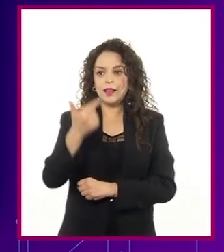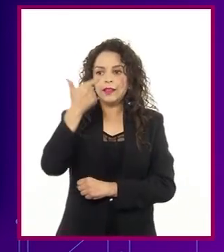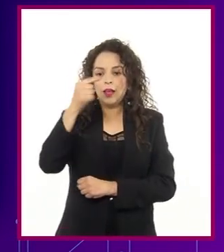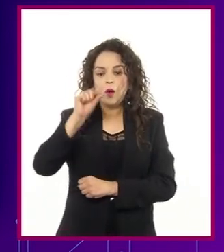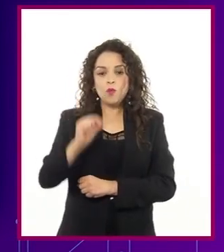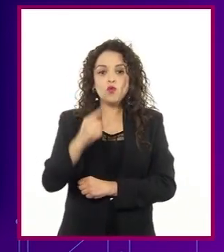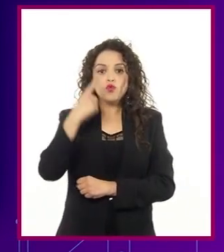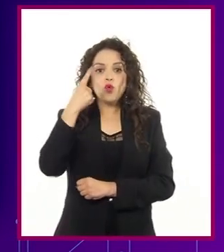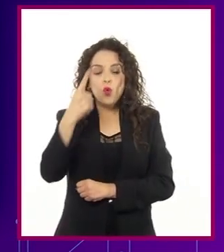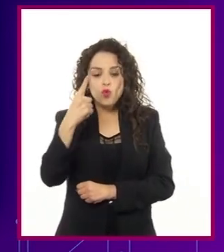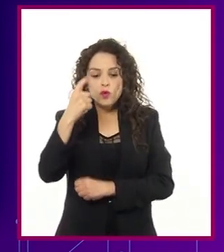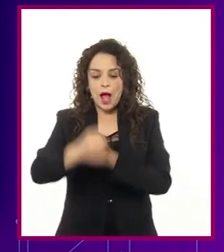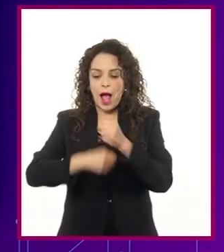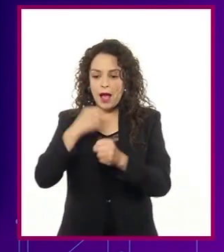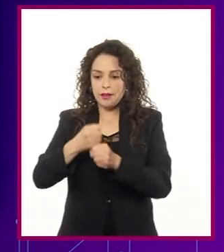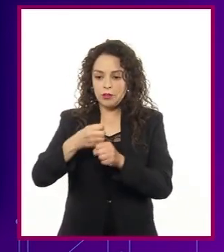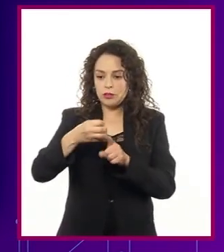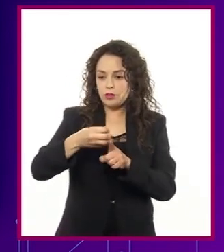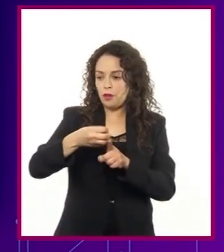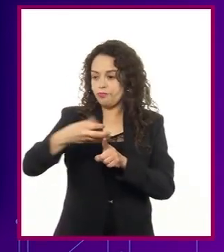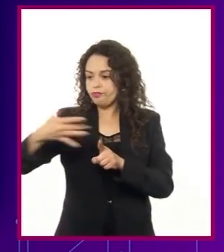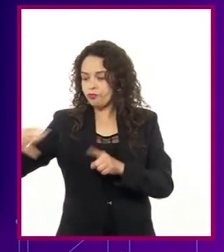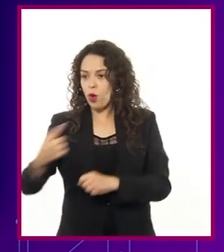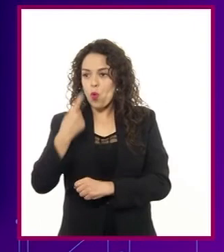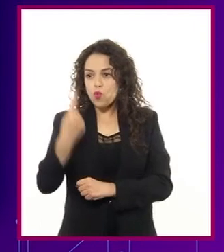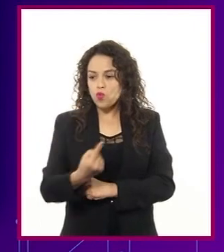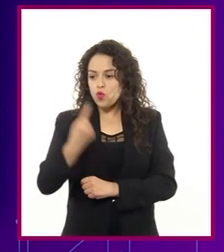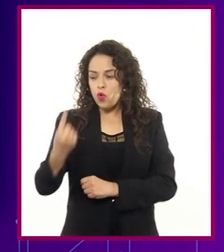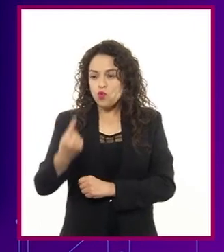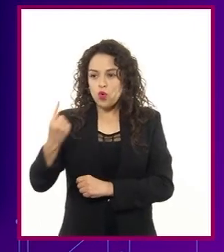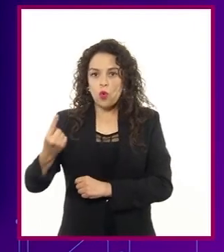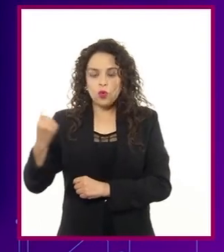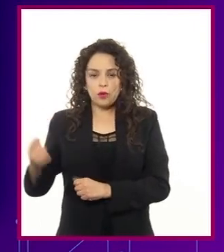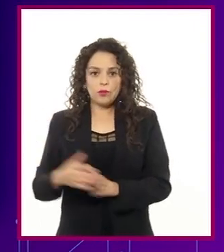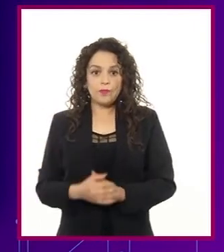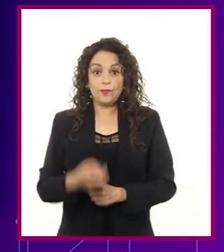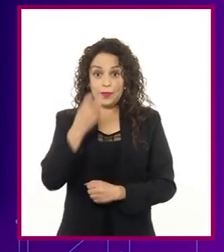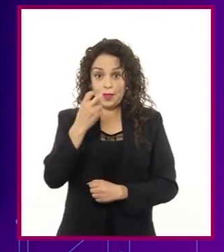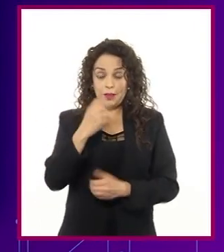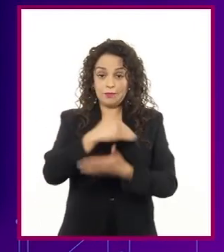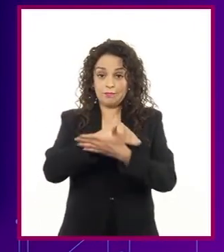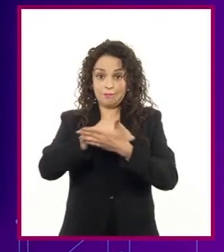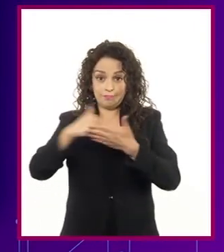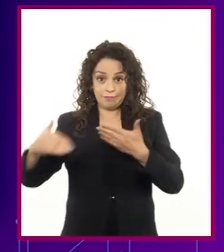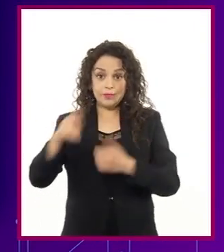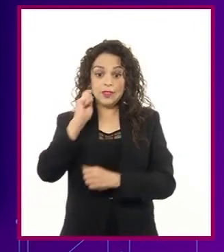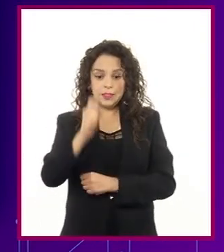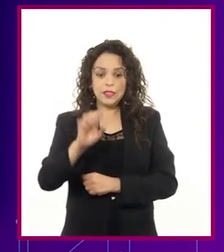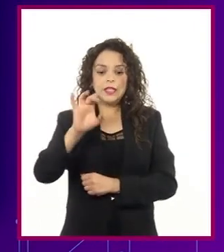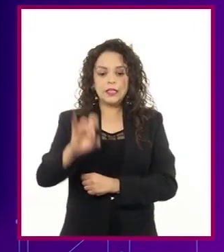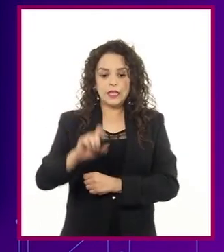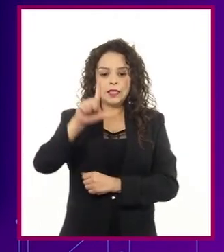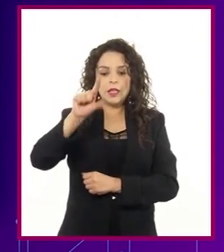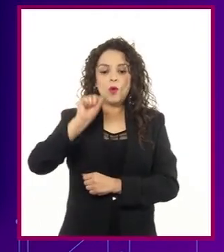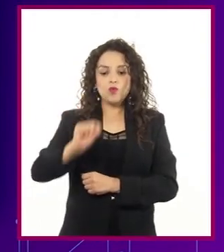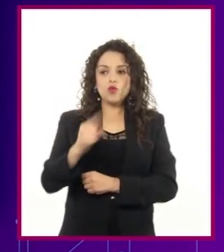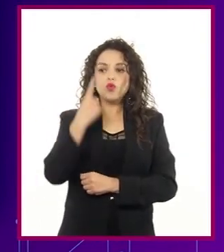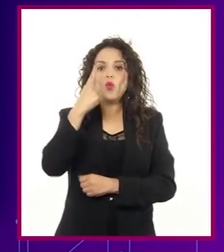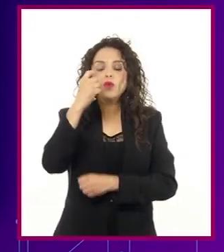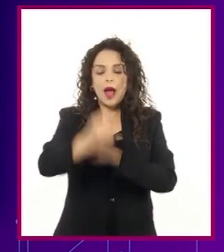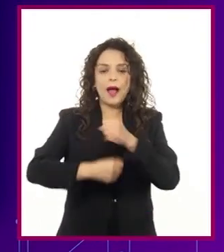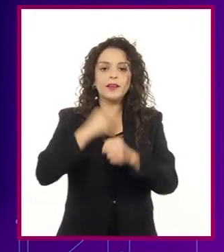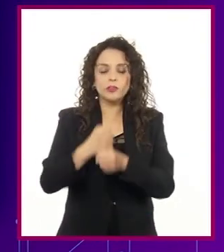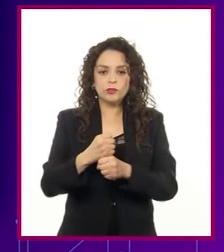37.1 periódico. Entonces, la media aritmética es 37.1